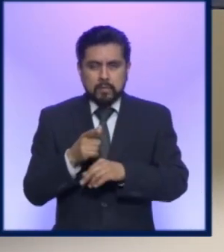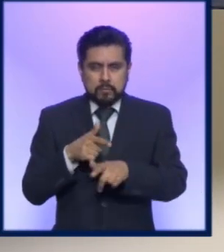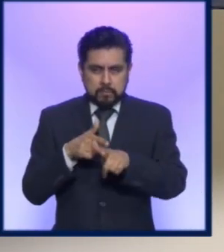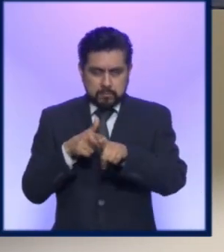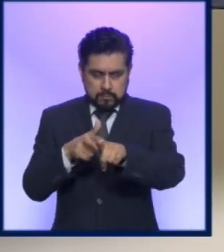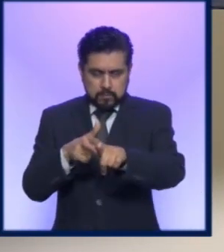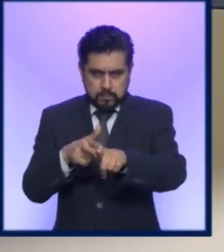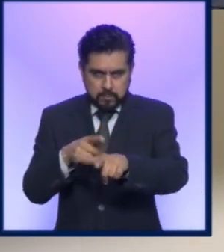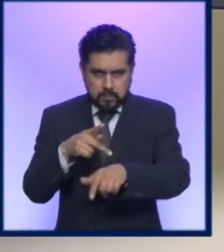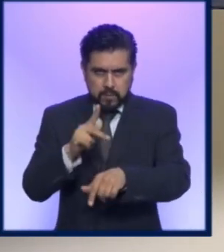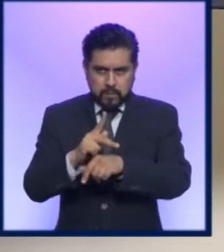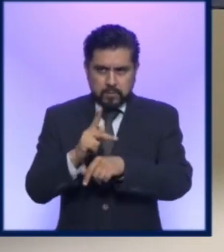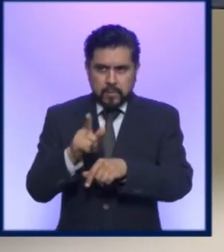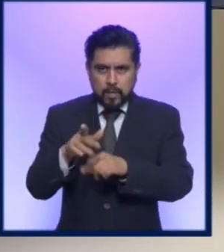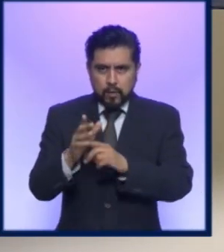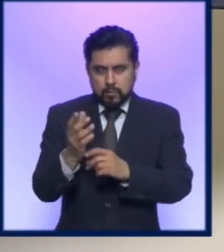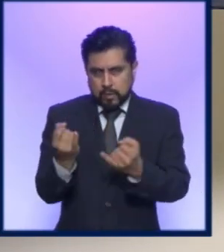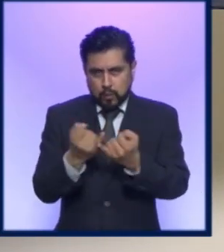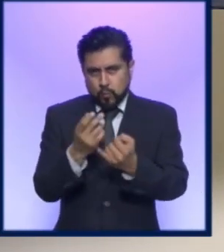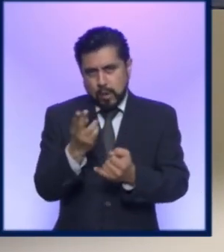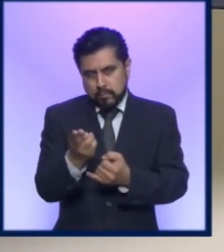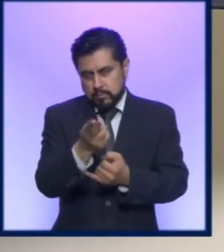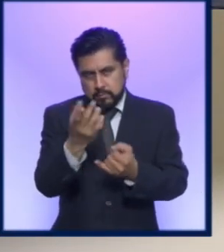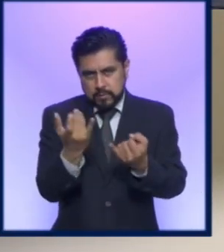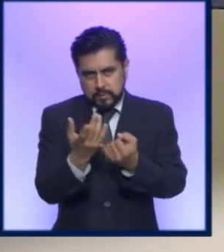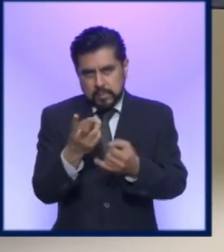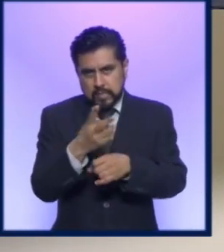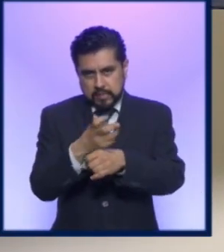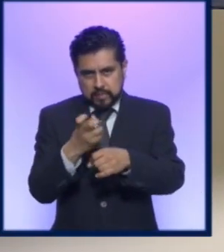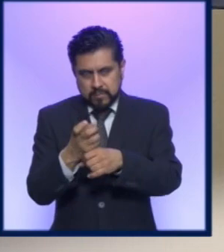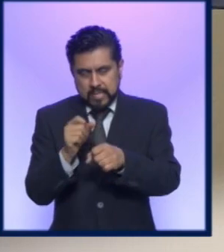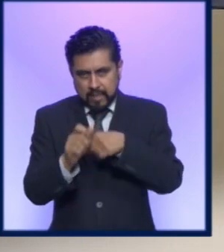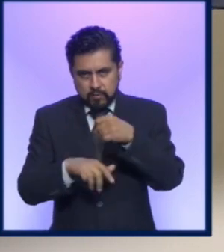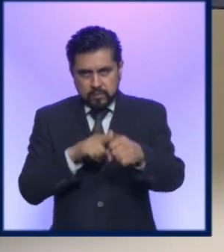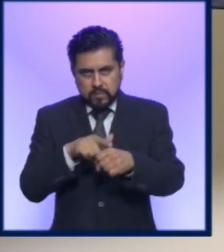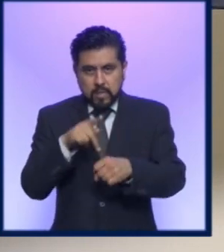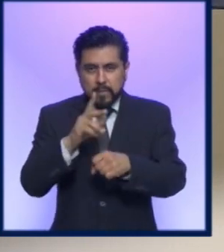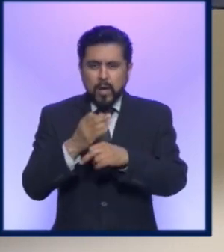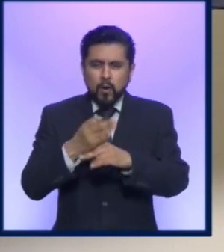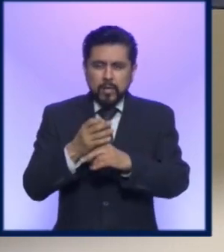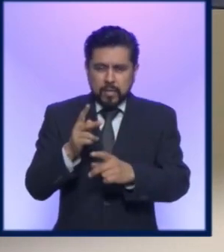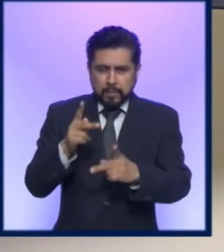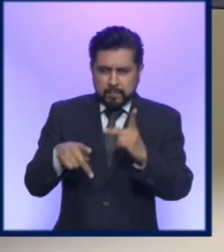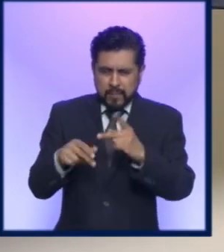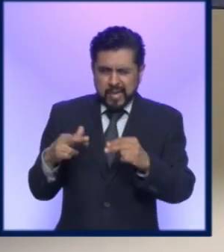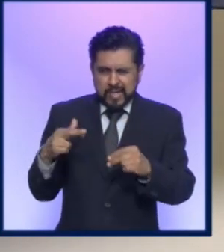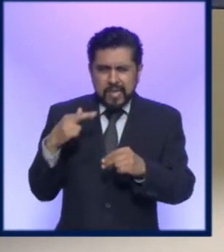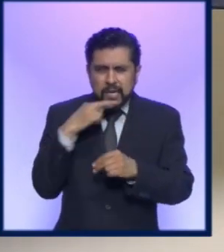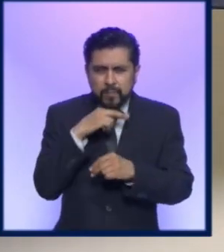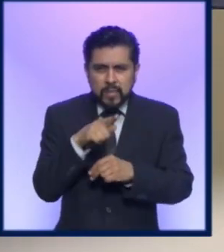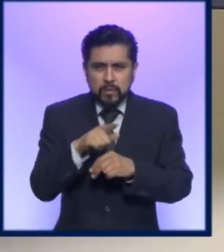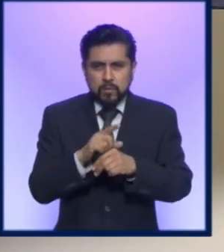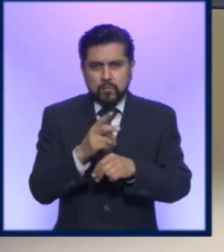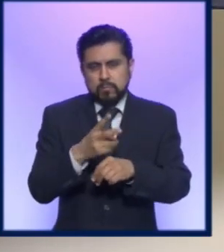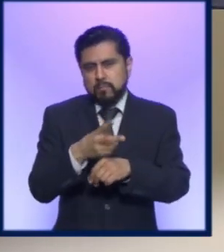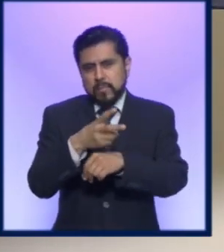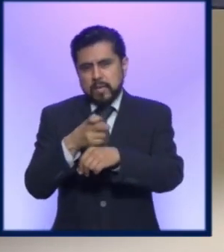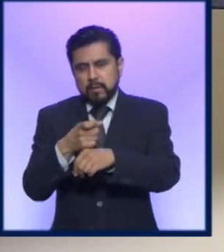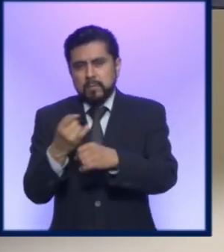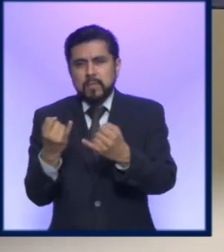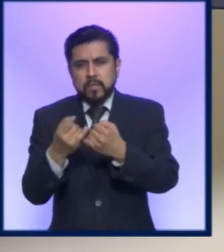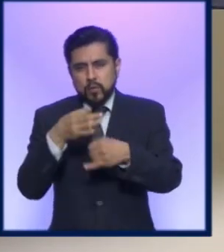tengo aquí con Carmelo y que usted es nuestro invitado especial Bueno pues tenemos que ir a una muy breve pausa Así es que le invito a que